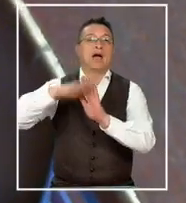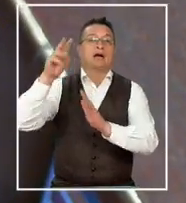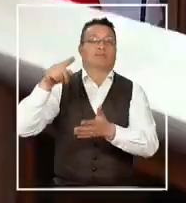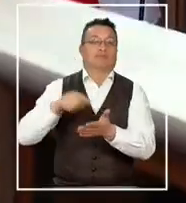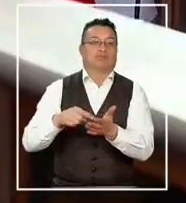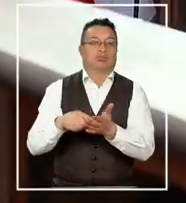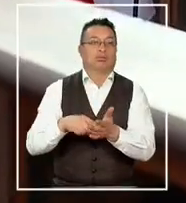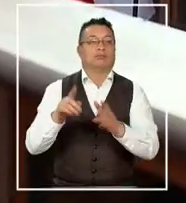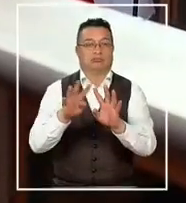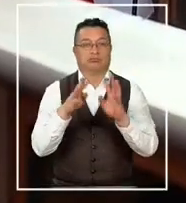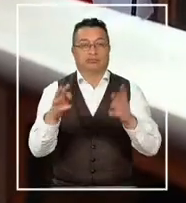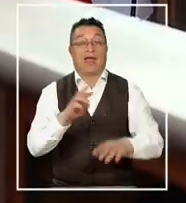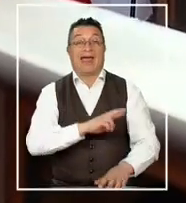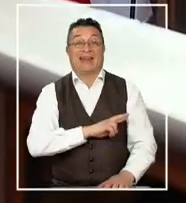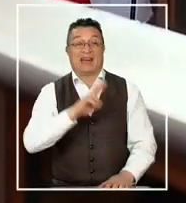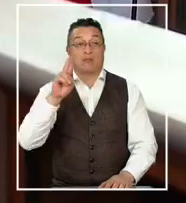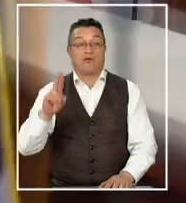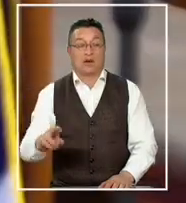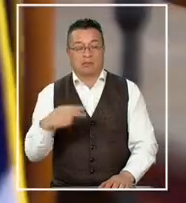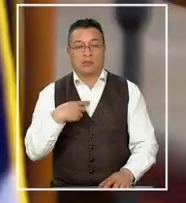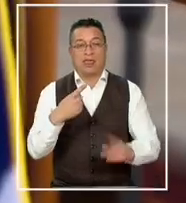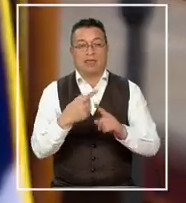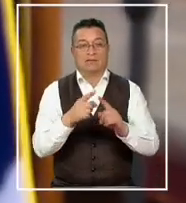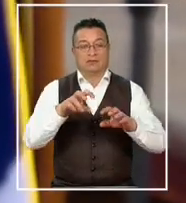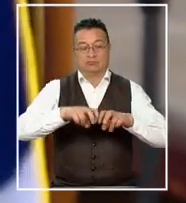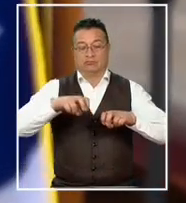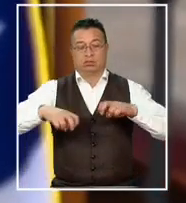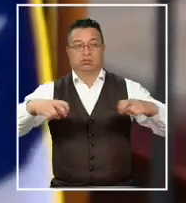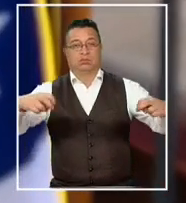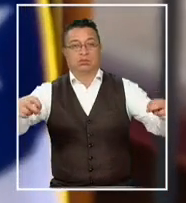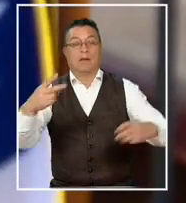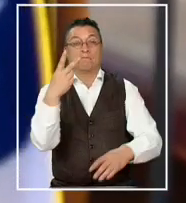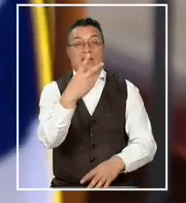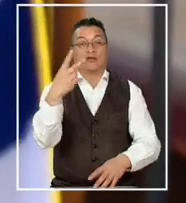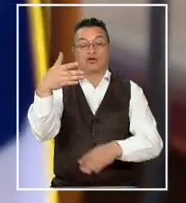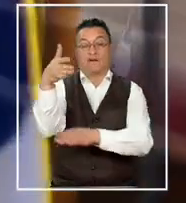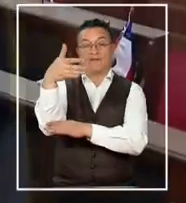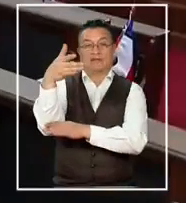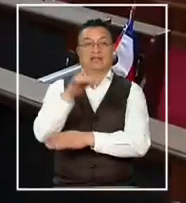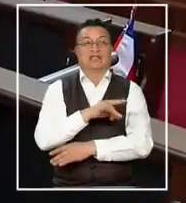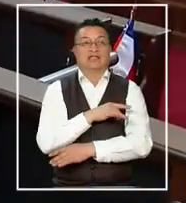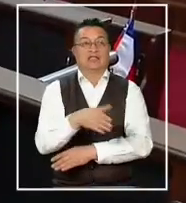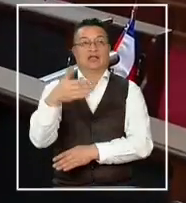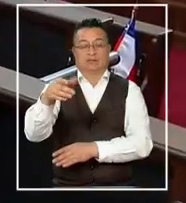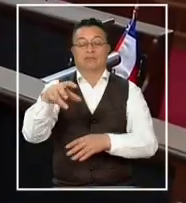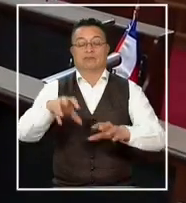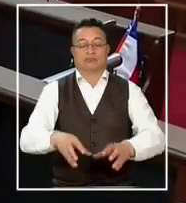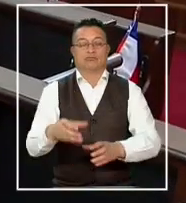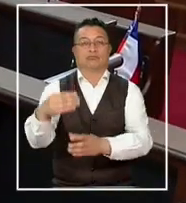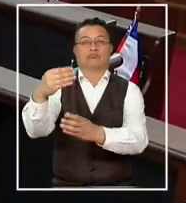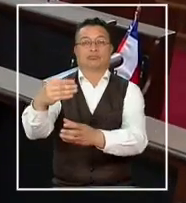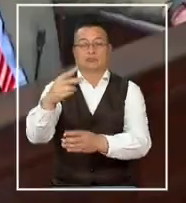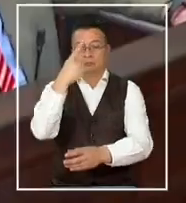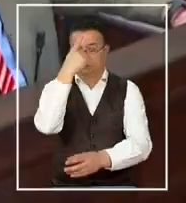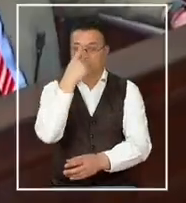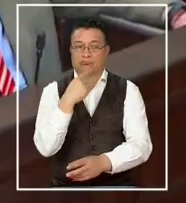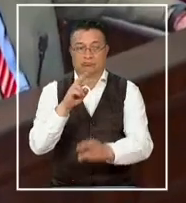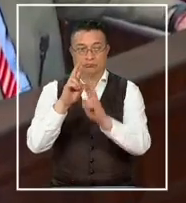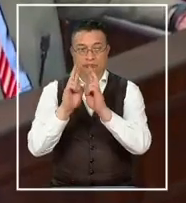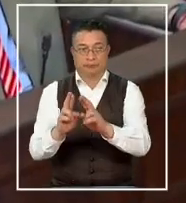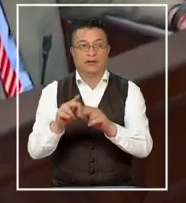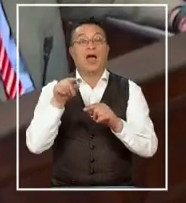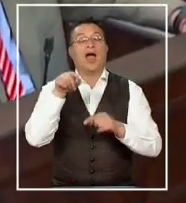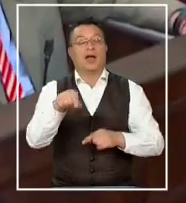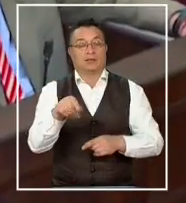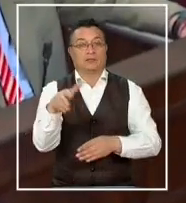pleno. Allí Republicanos buscó diferenciar sus asientos, 22 banderas chilenas se sumaron a sus pupitres como símbolo, bandera que